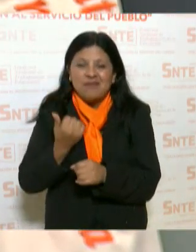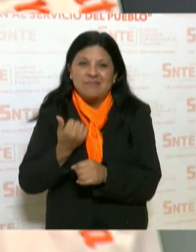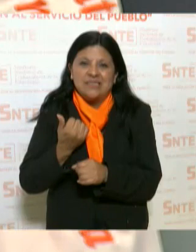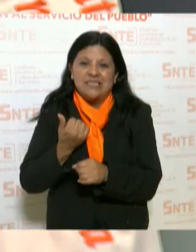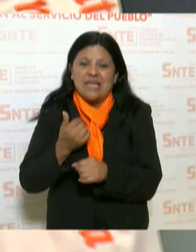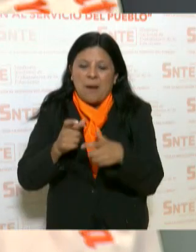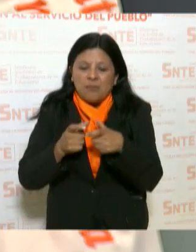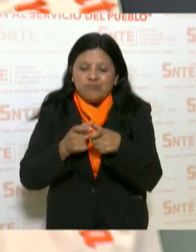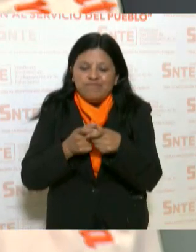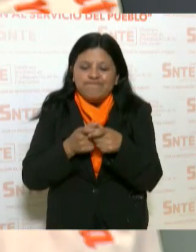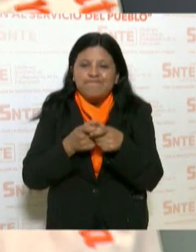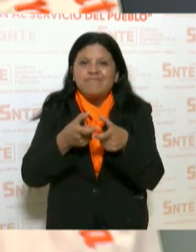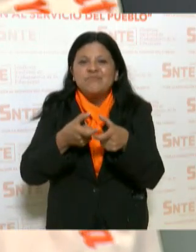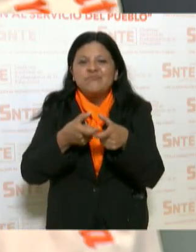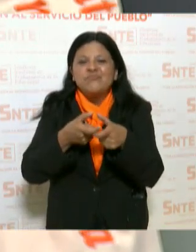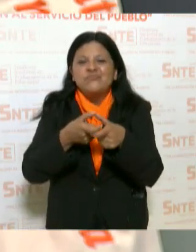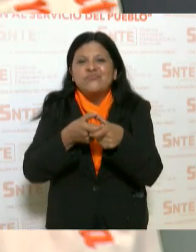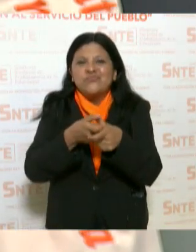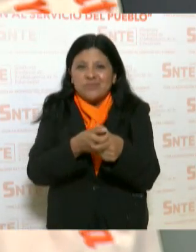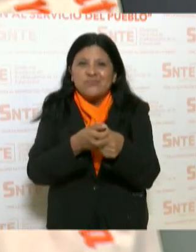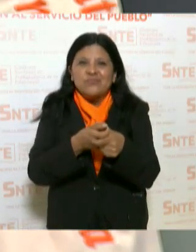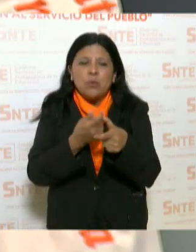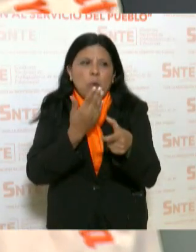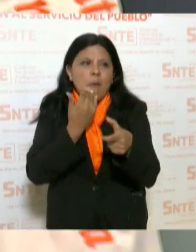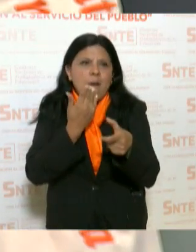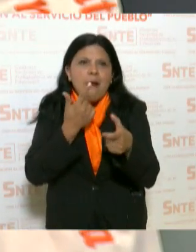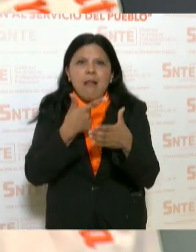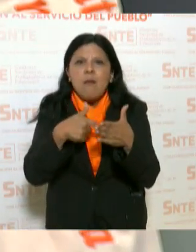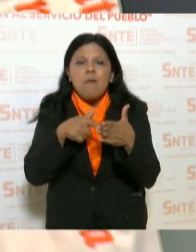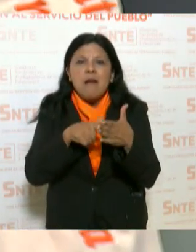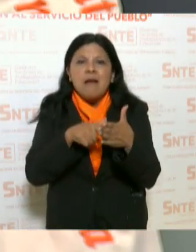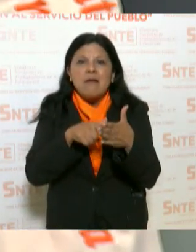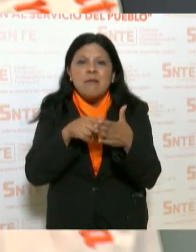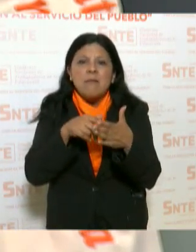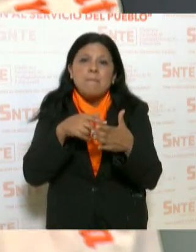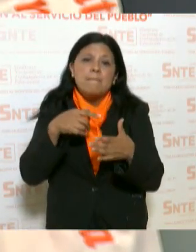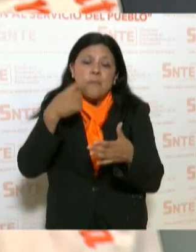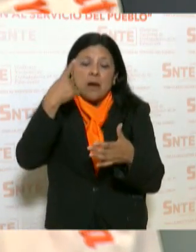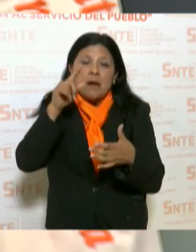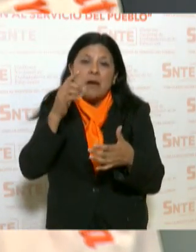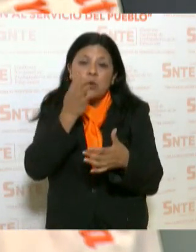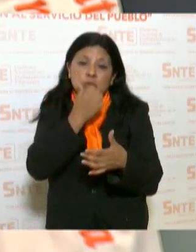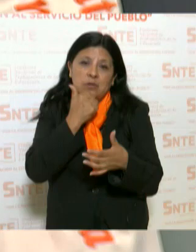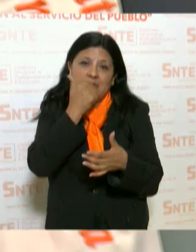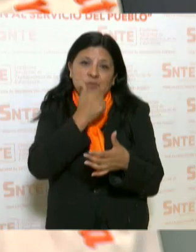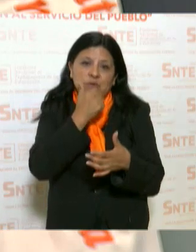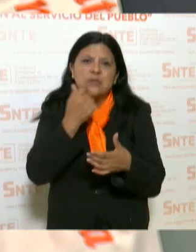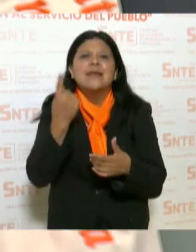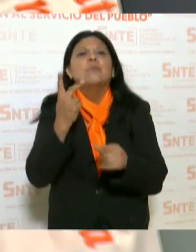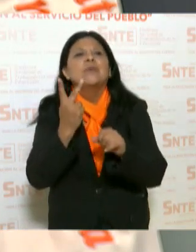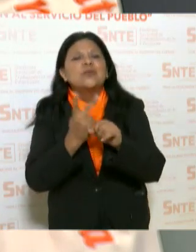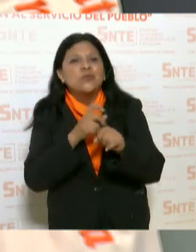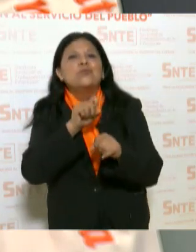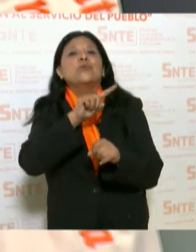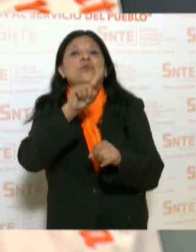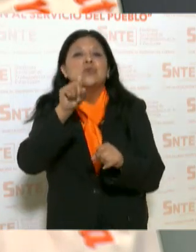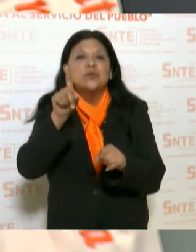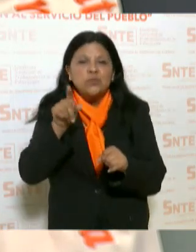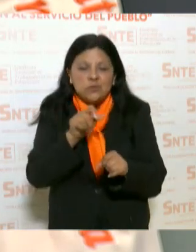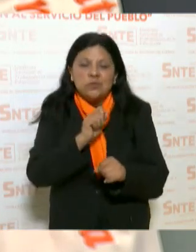es que no había cupo, no había espacio. ¿Qué sucedió con el tiempo?